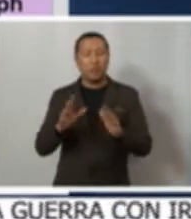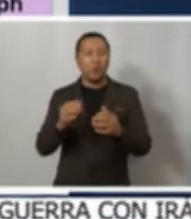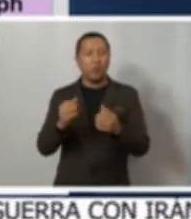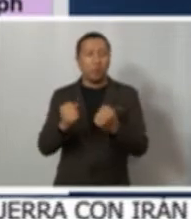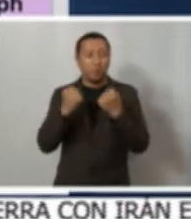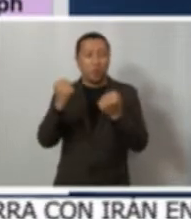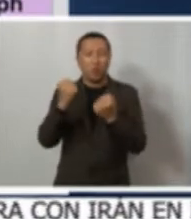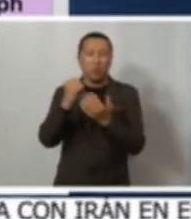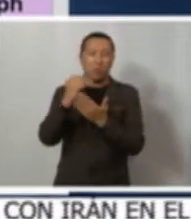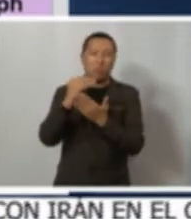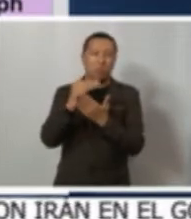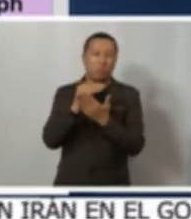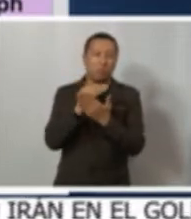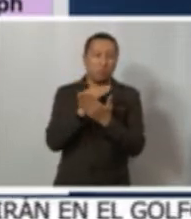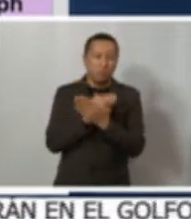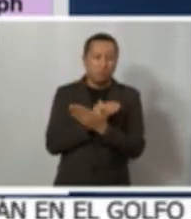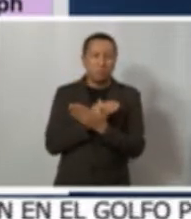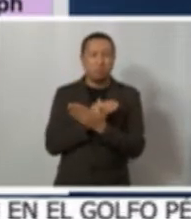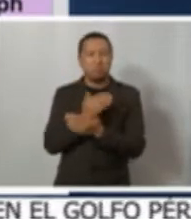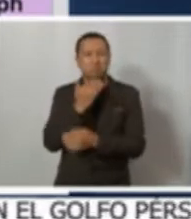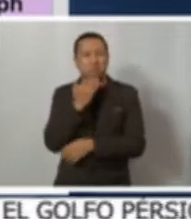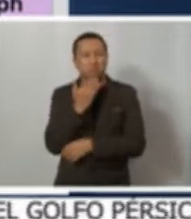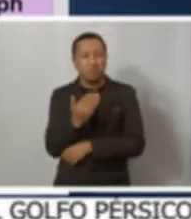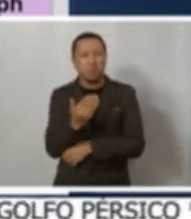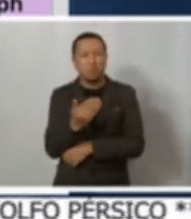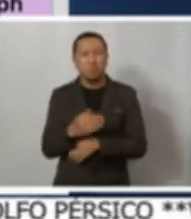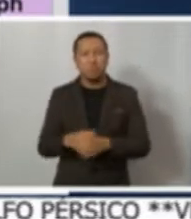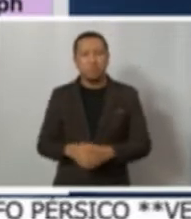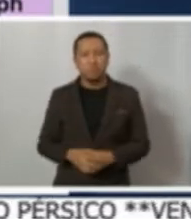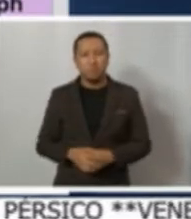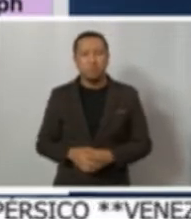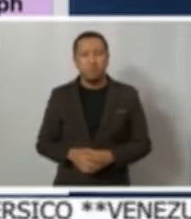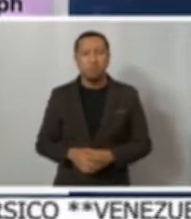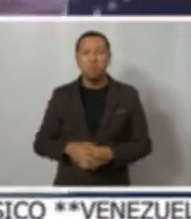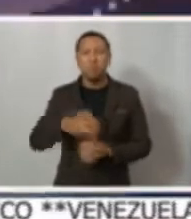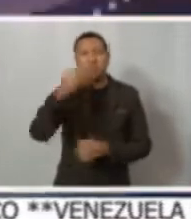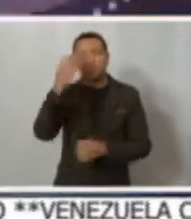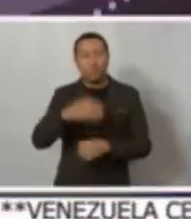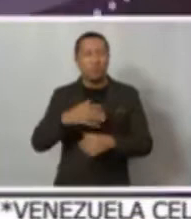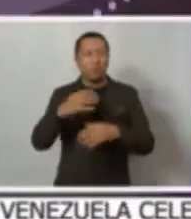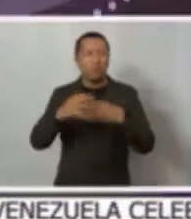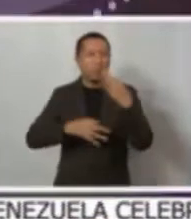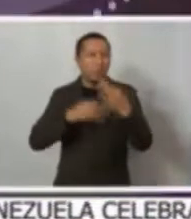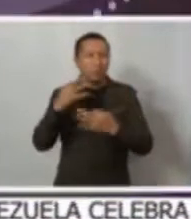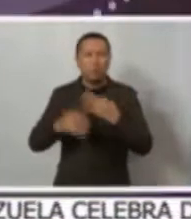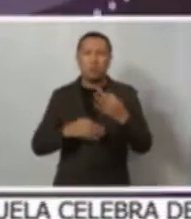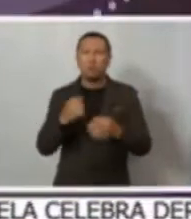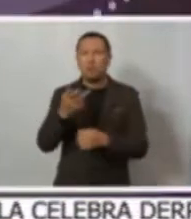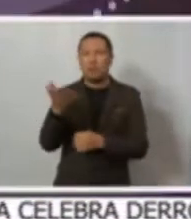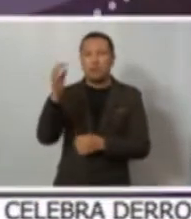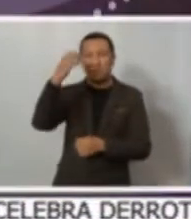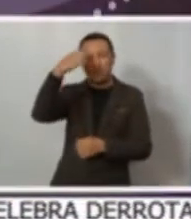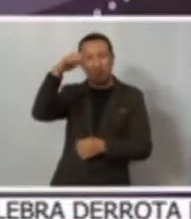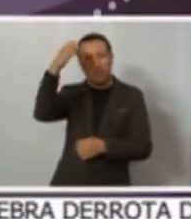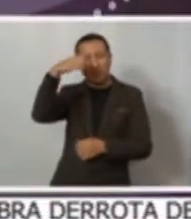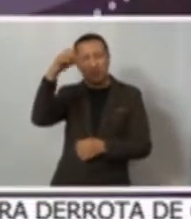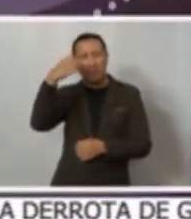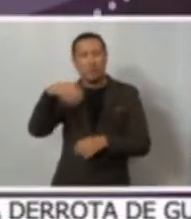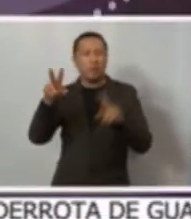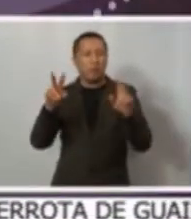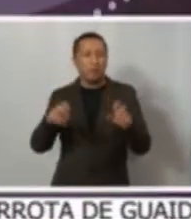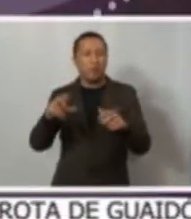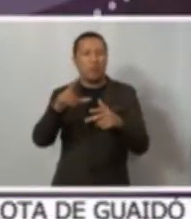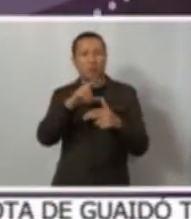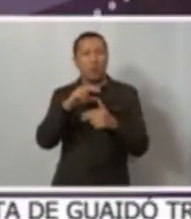fuerza, así como lo hemos manejado y como se maneja en todos los medios y especialistas justamente en el tema de huracanes,